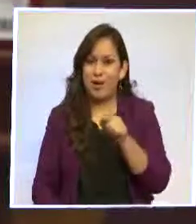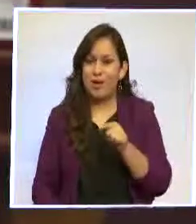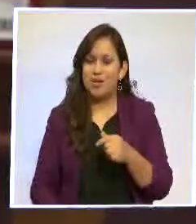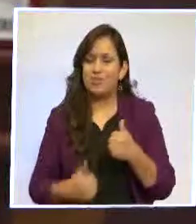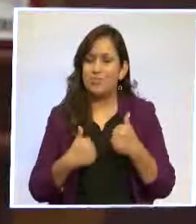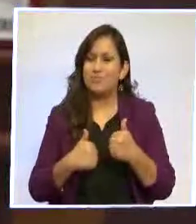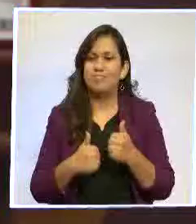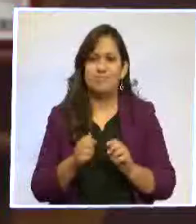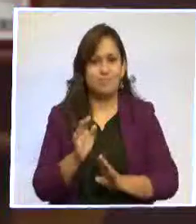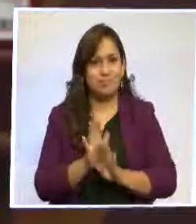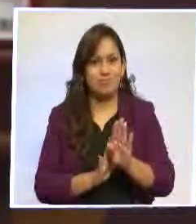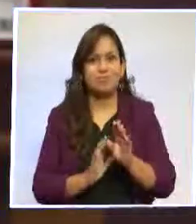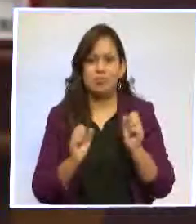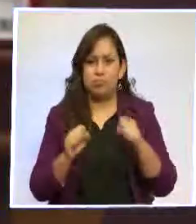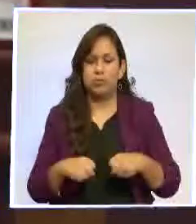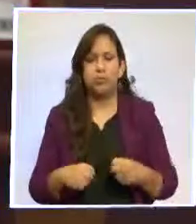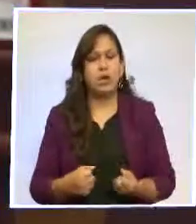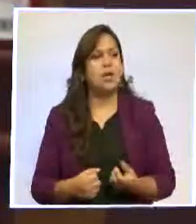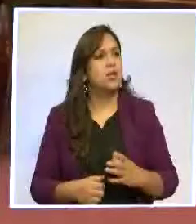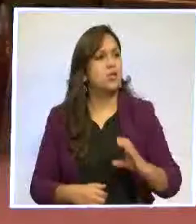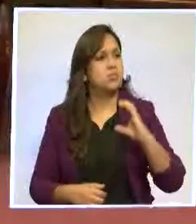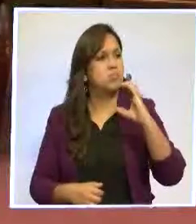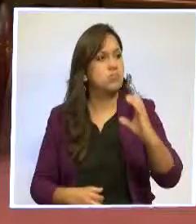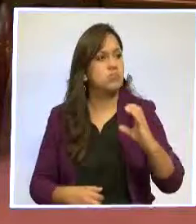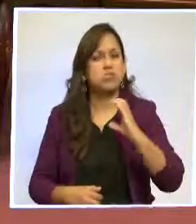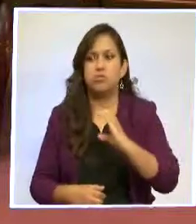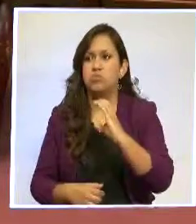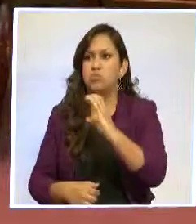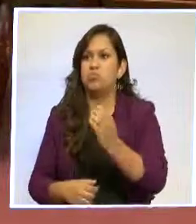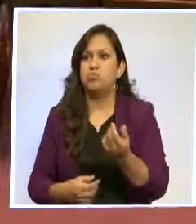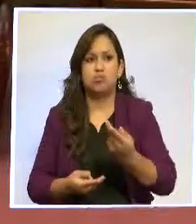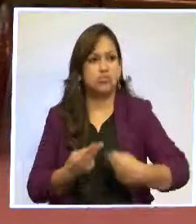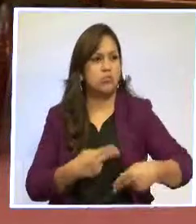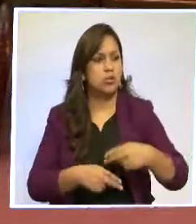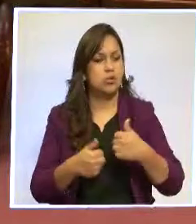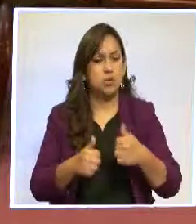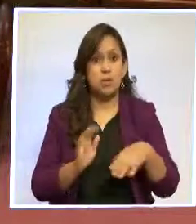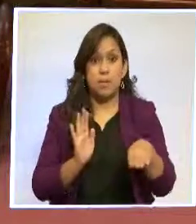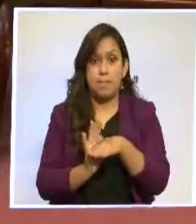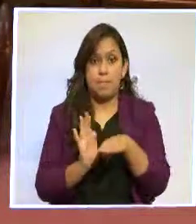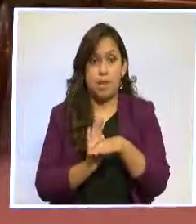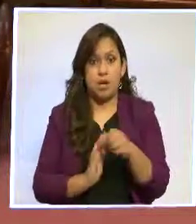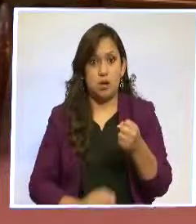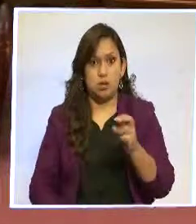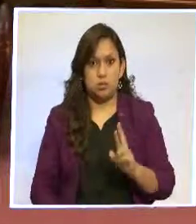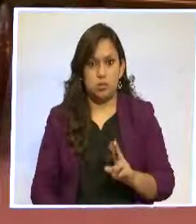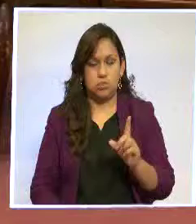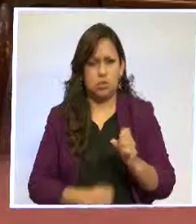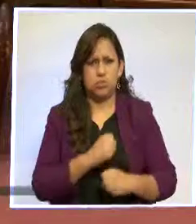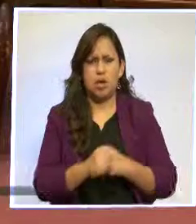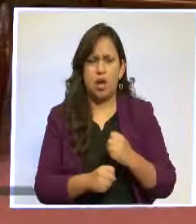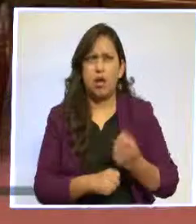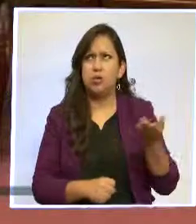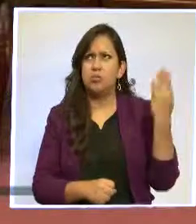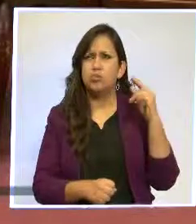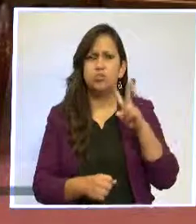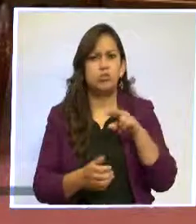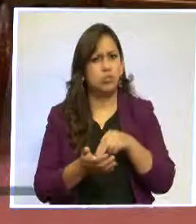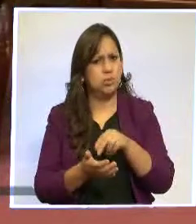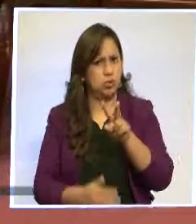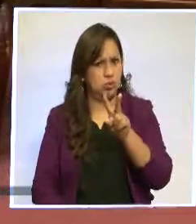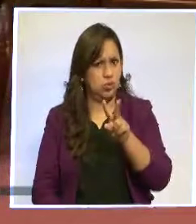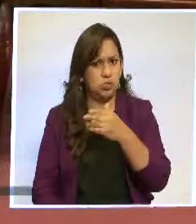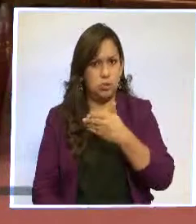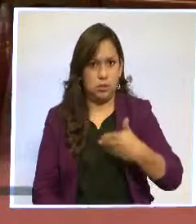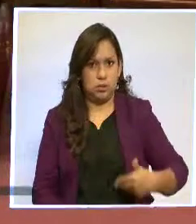este tipo de inversiones productivas. Y esto nos da cuenta que el Banco del Sur, que es una idea que surgió en el año 2002 por una visión en ese momento